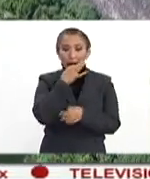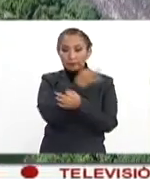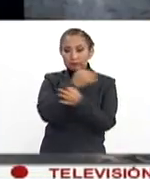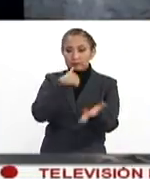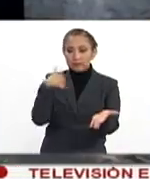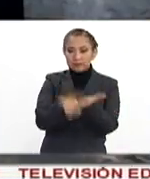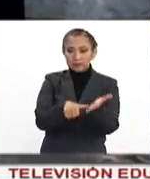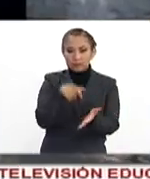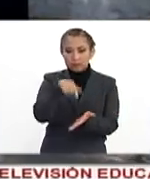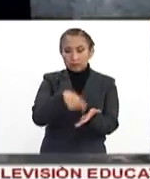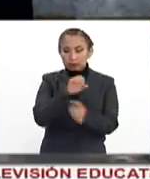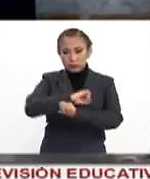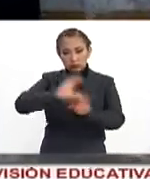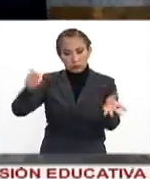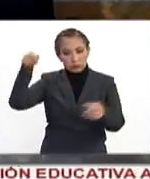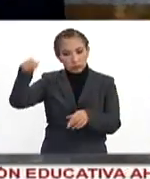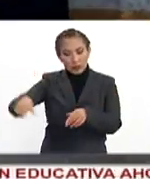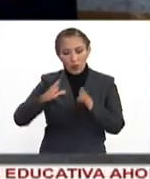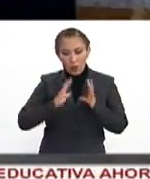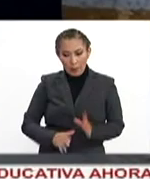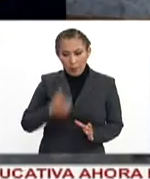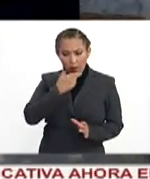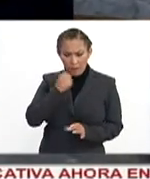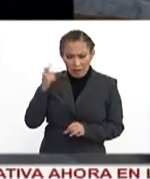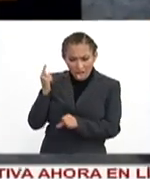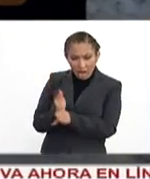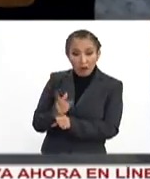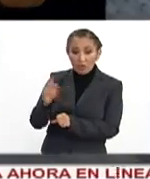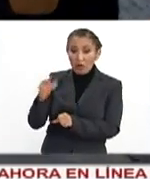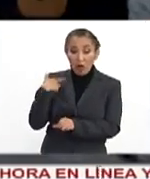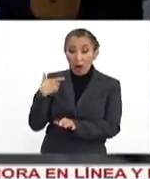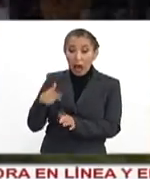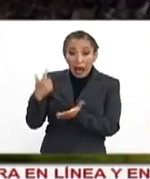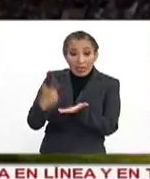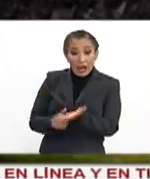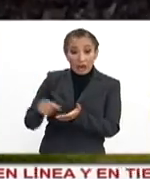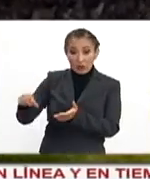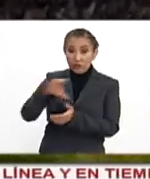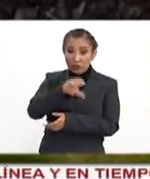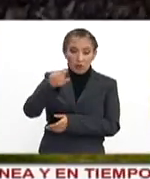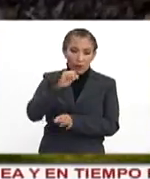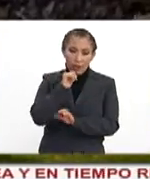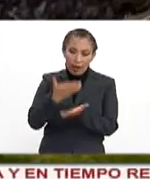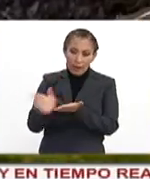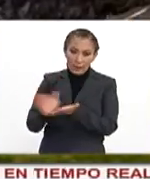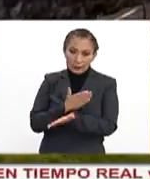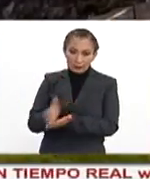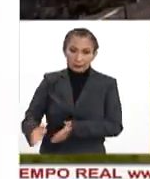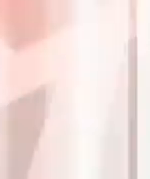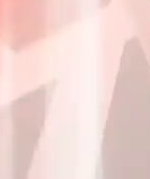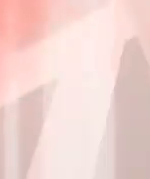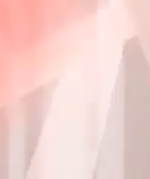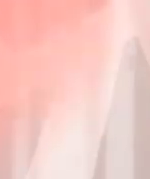un comunicado donde aclaró que el cuerpo de este hombre no fue encontrado dentro de Ciudad Universitaria.